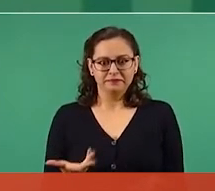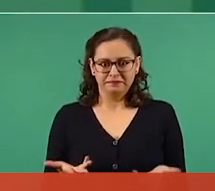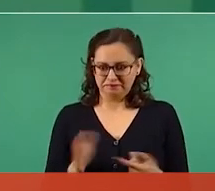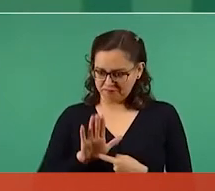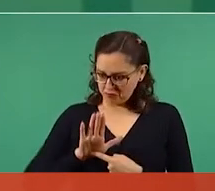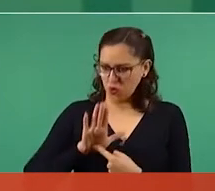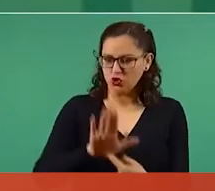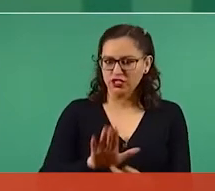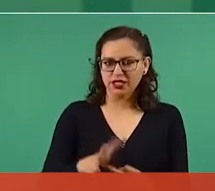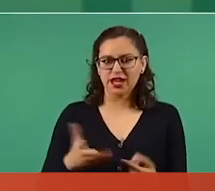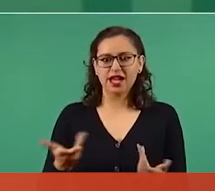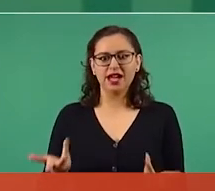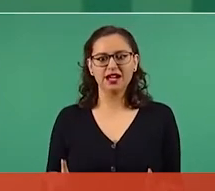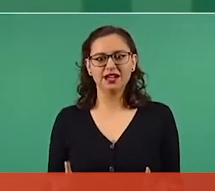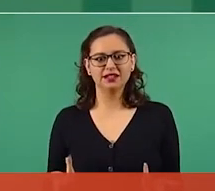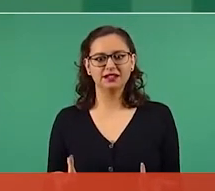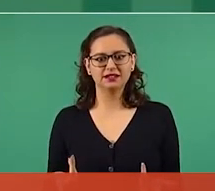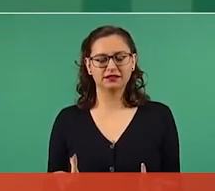demostrar